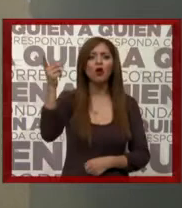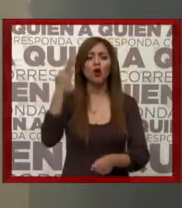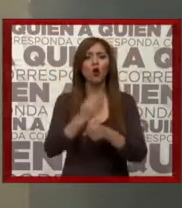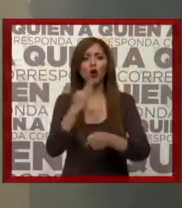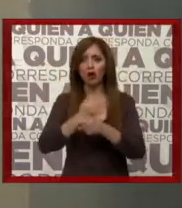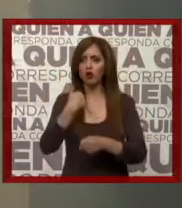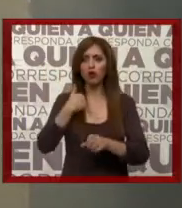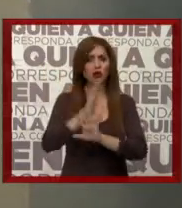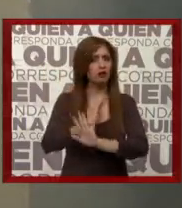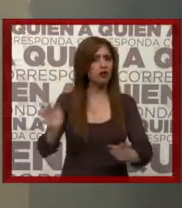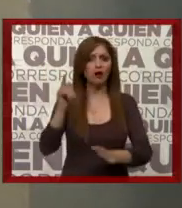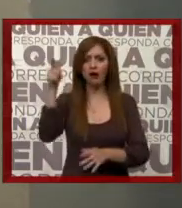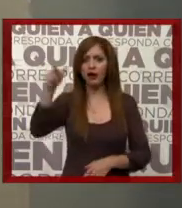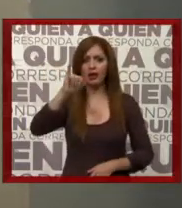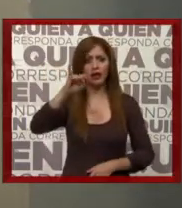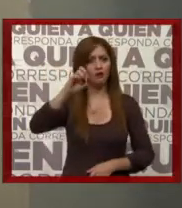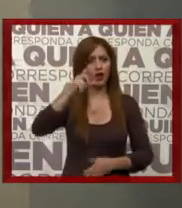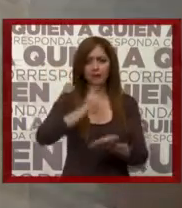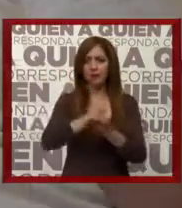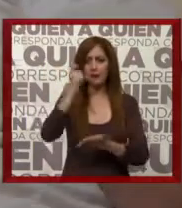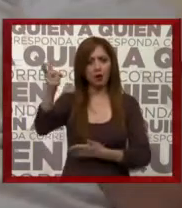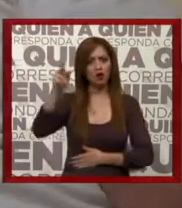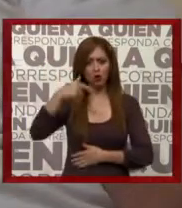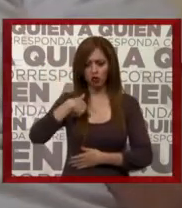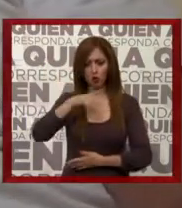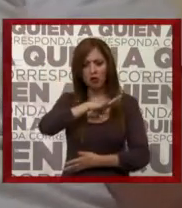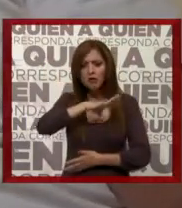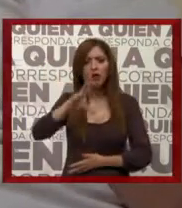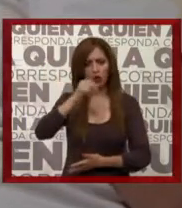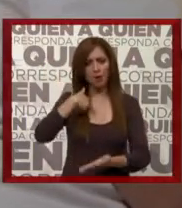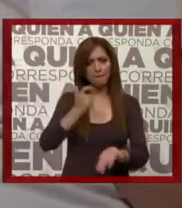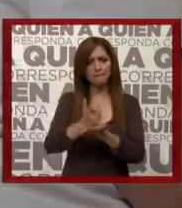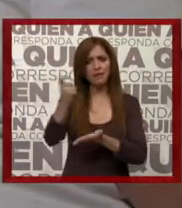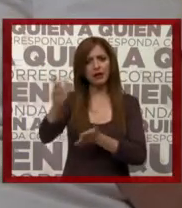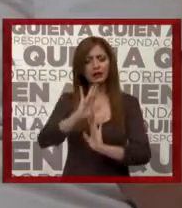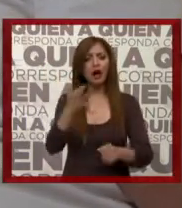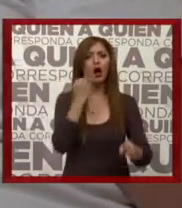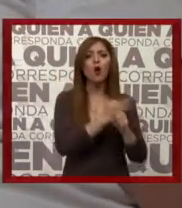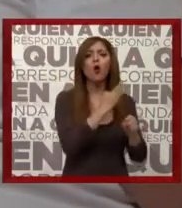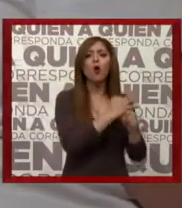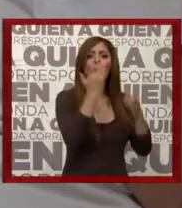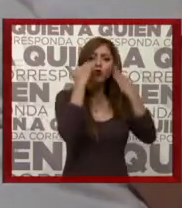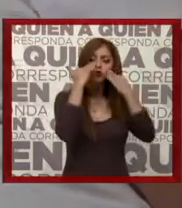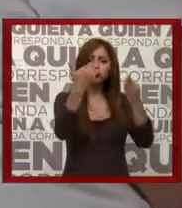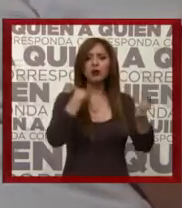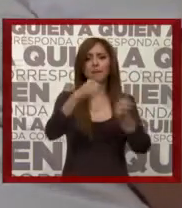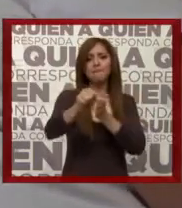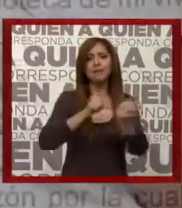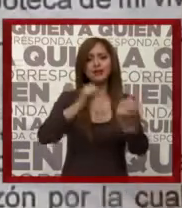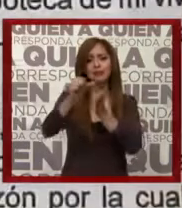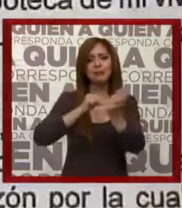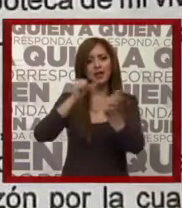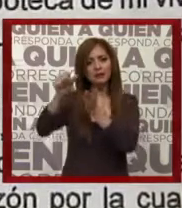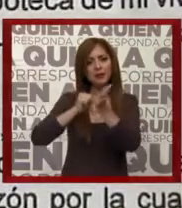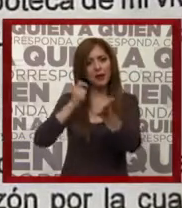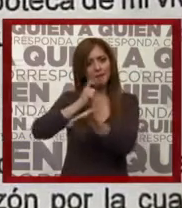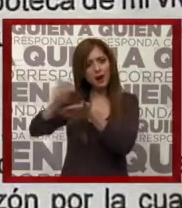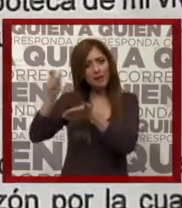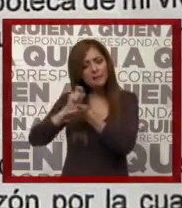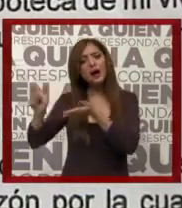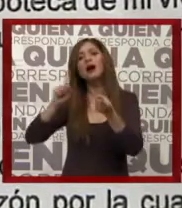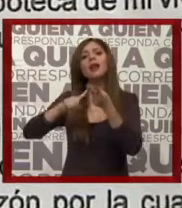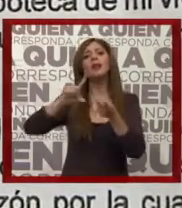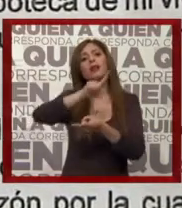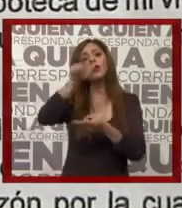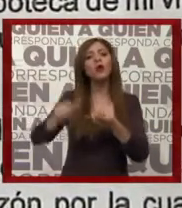a mí. Cuando les debía, no me negué a pagar. El señor Pérez tiene pruebas de los pagos que realizó mes con mes al Infonavit, así como del que